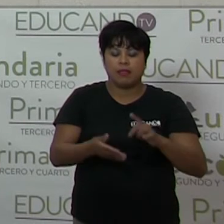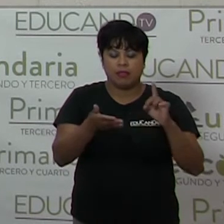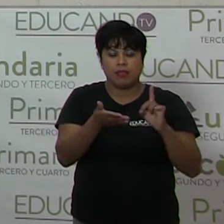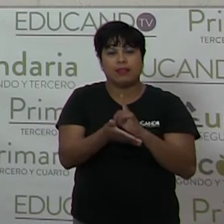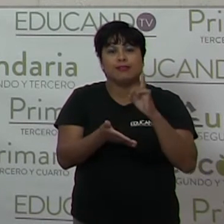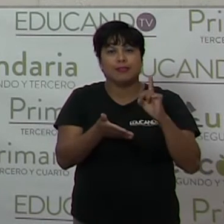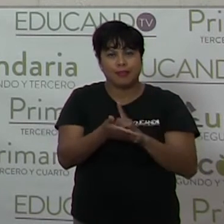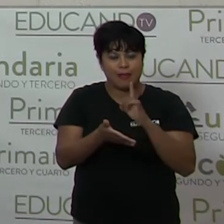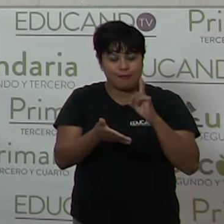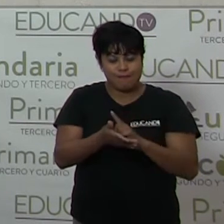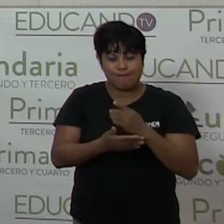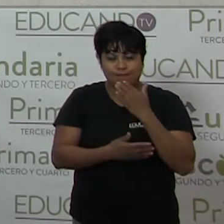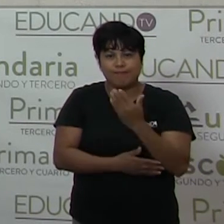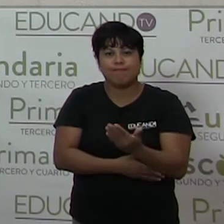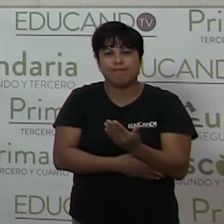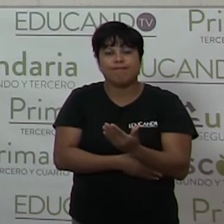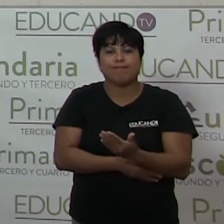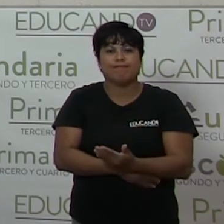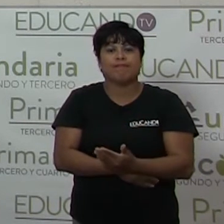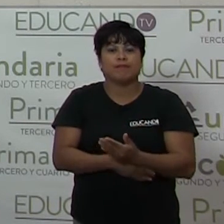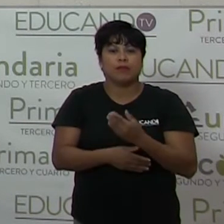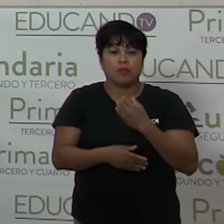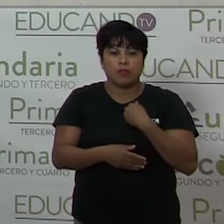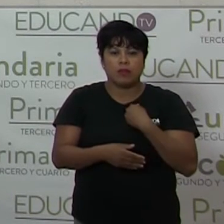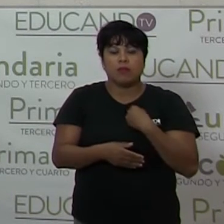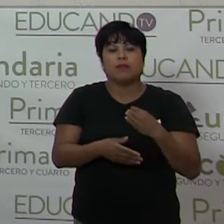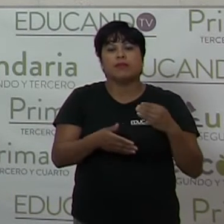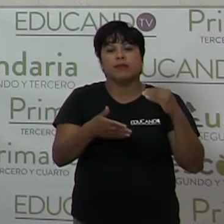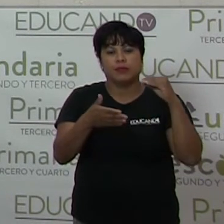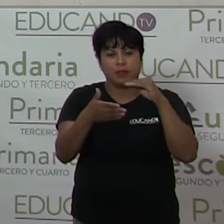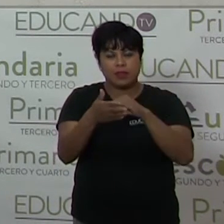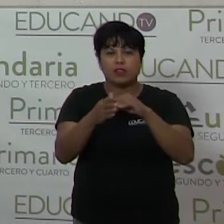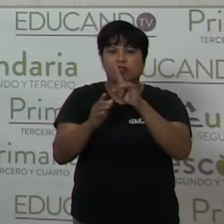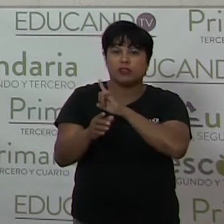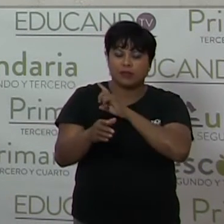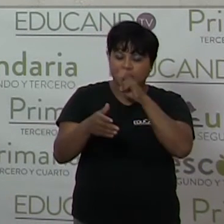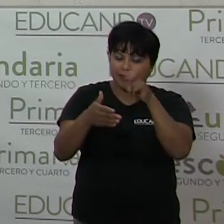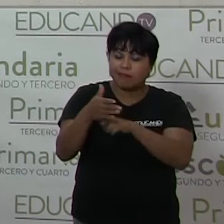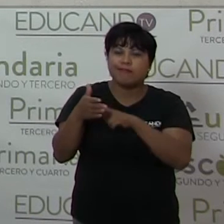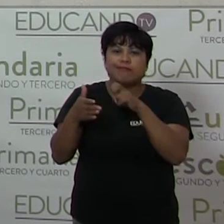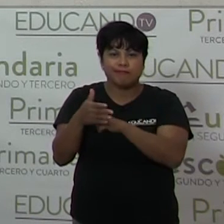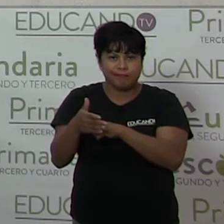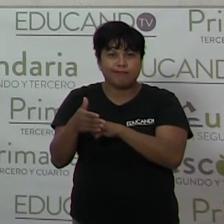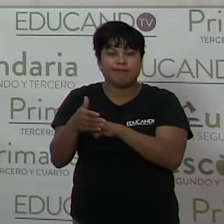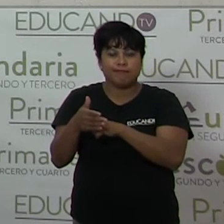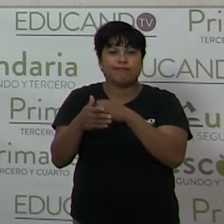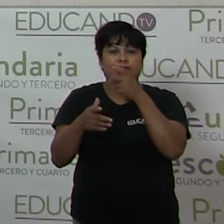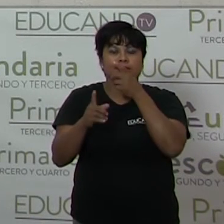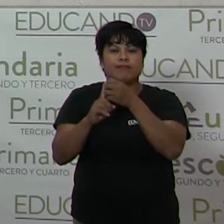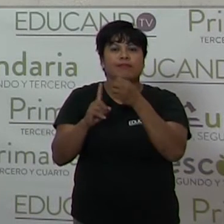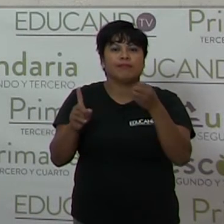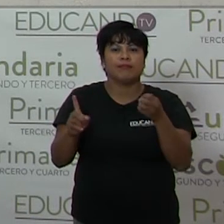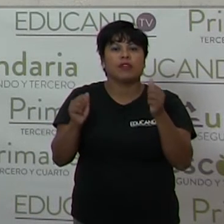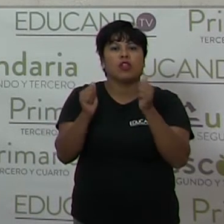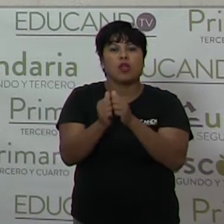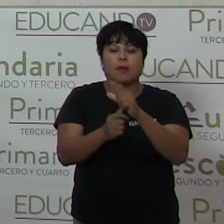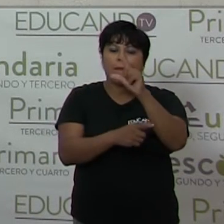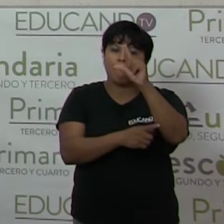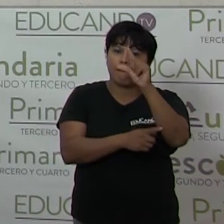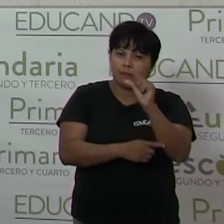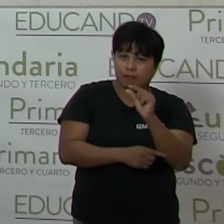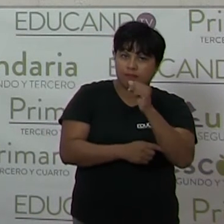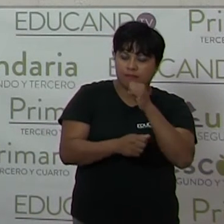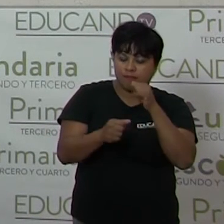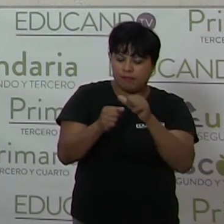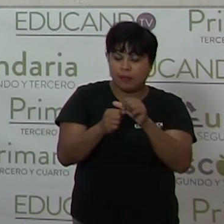diccionarios muy bien voy a corregir acá que todo sea con minúsculas